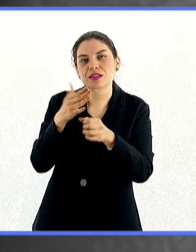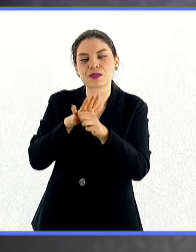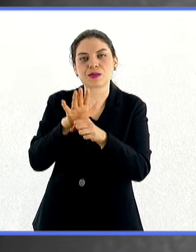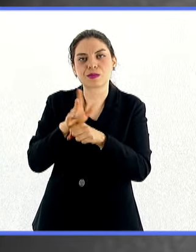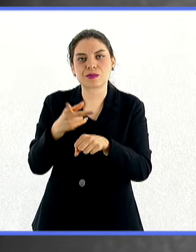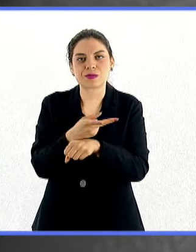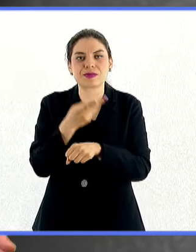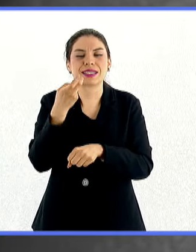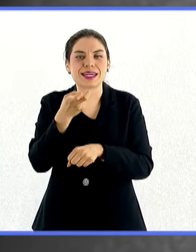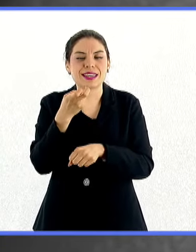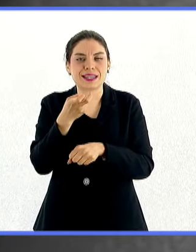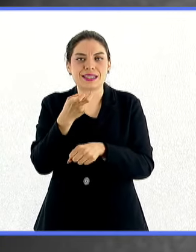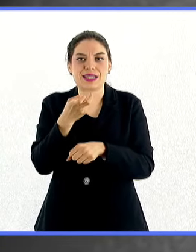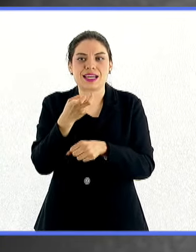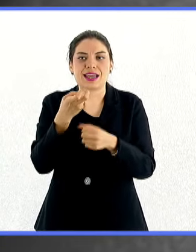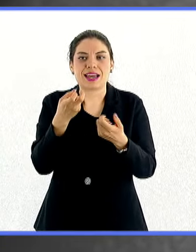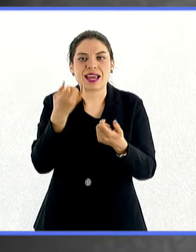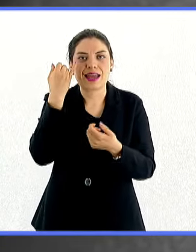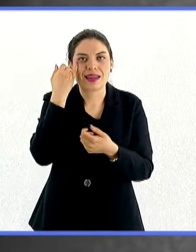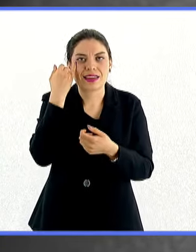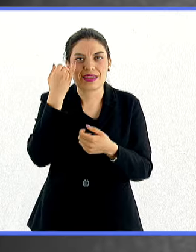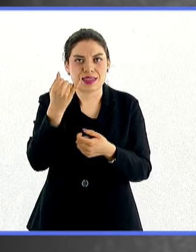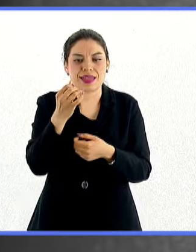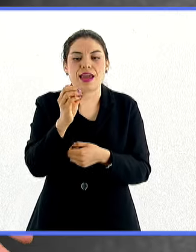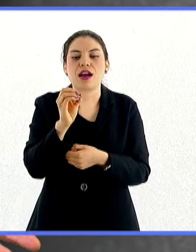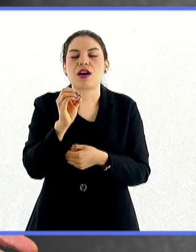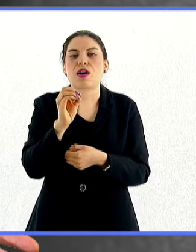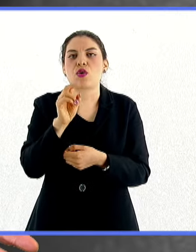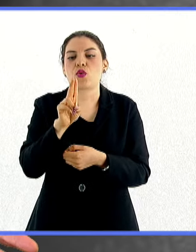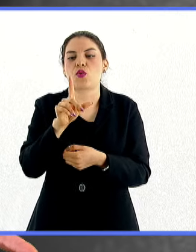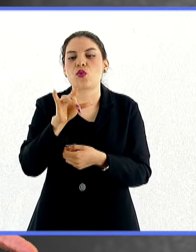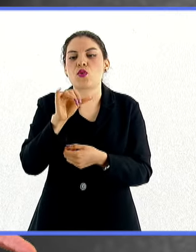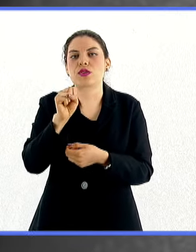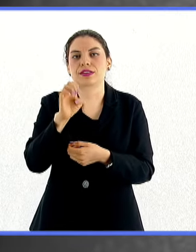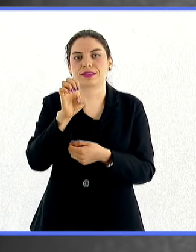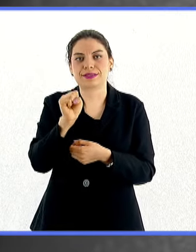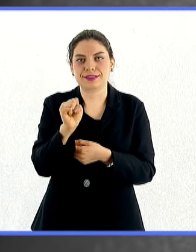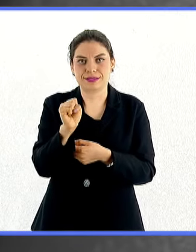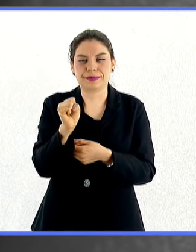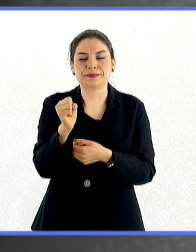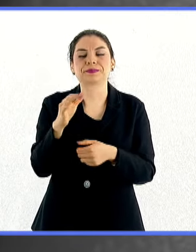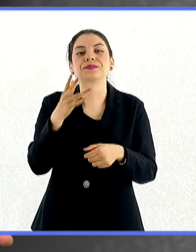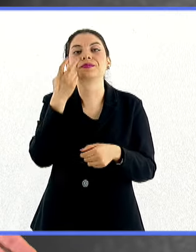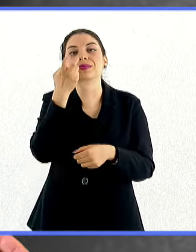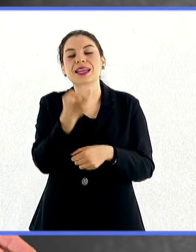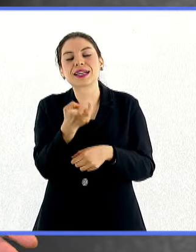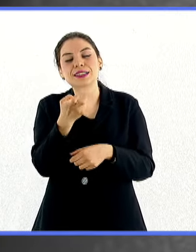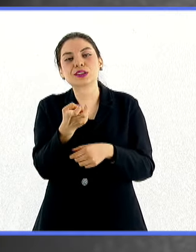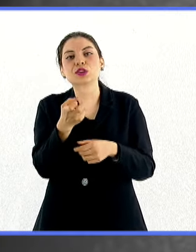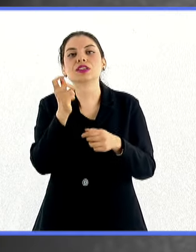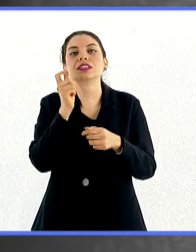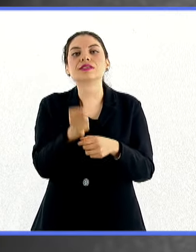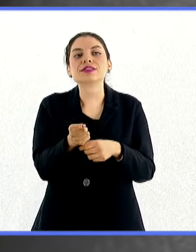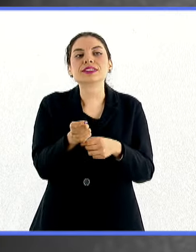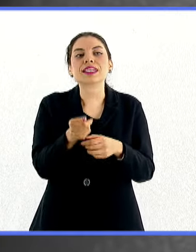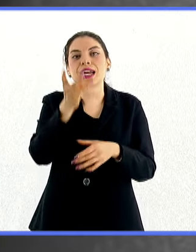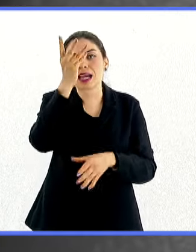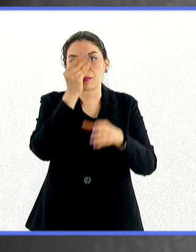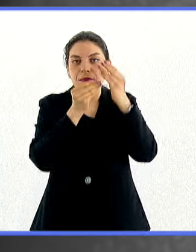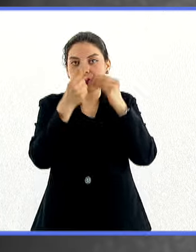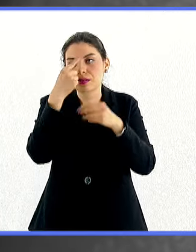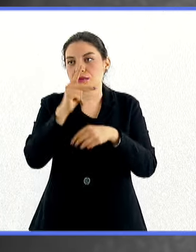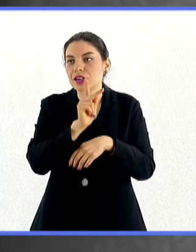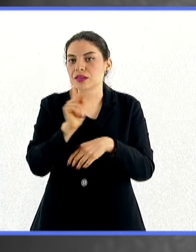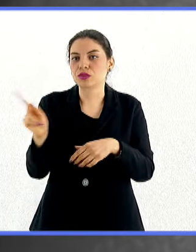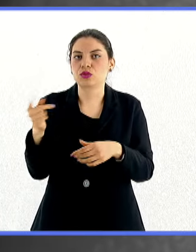que nos deja Odiseo o bien Ulises, ¿no? Entonces, y es justamente una lección para todos nosotros.